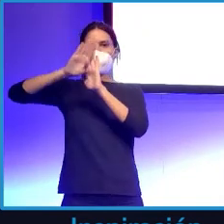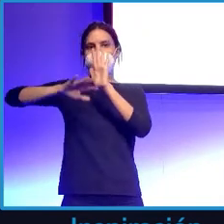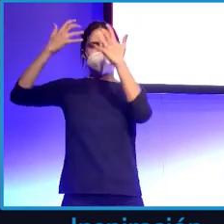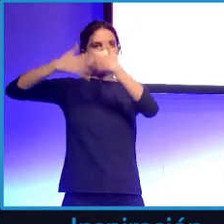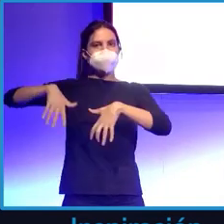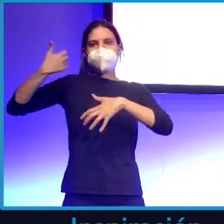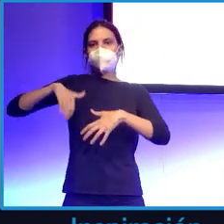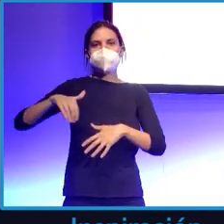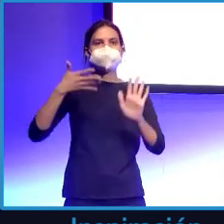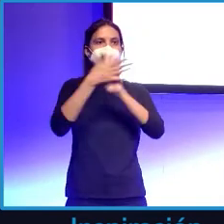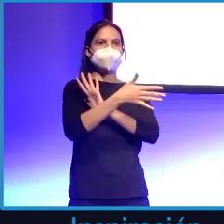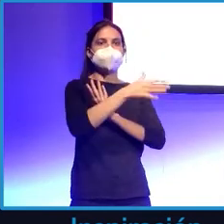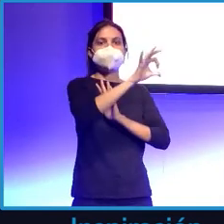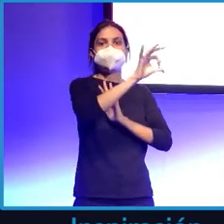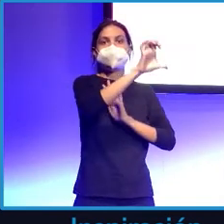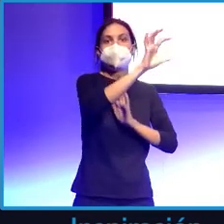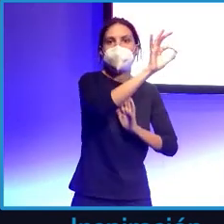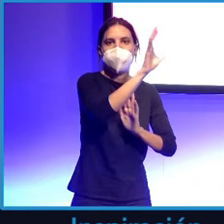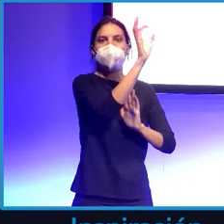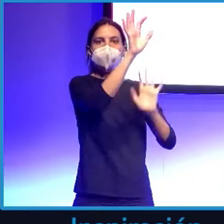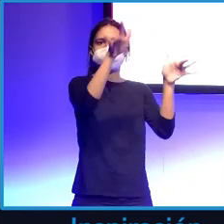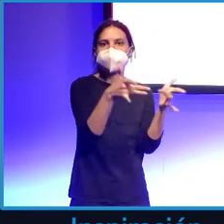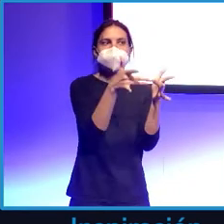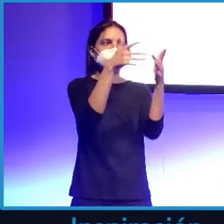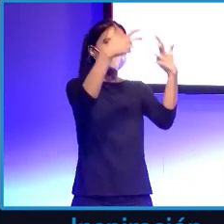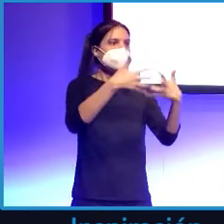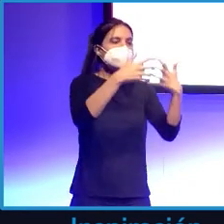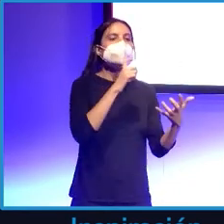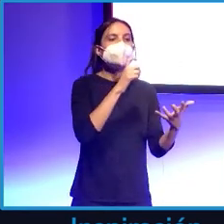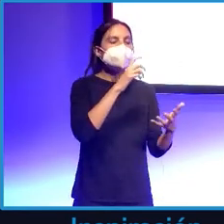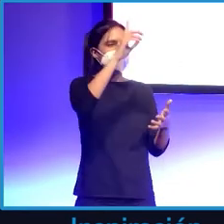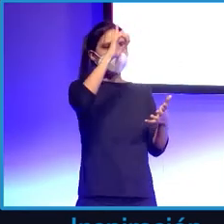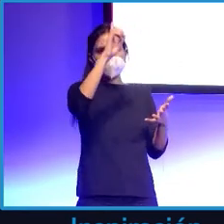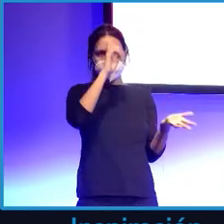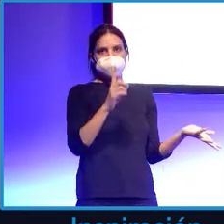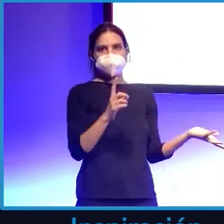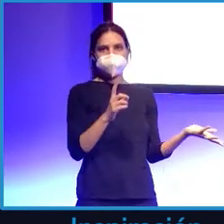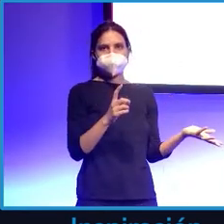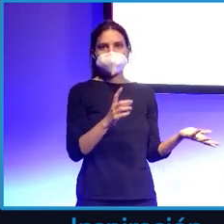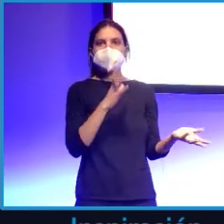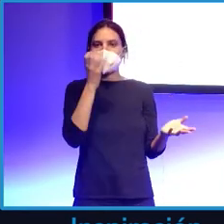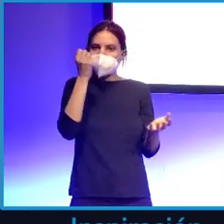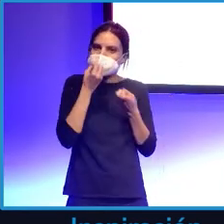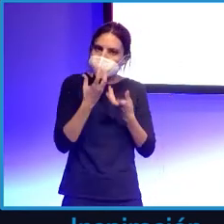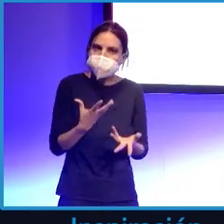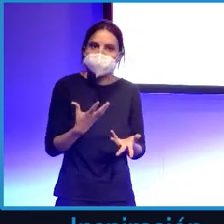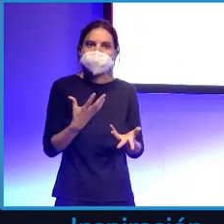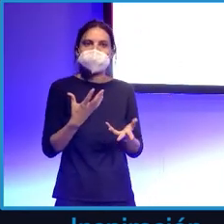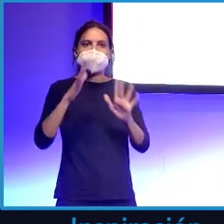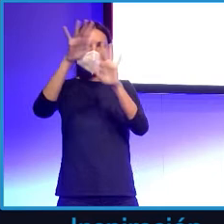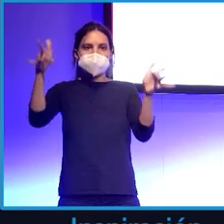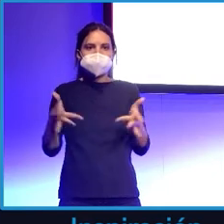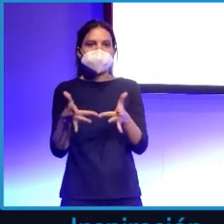el pse o cómo funciona internet por culpa tenerlo tan fácil que está bien tener facilidades democratizar las oportunidades de entrar en internet